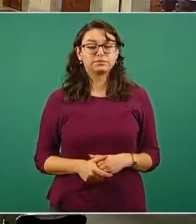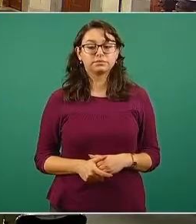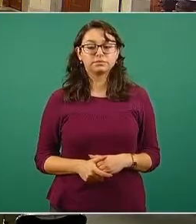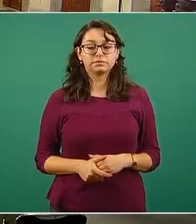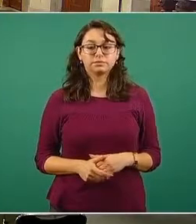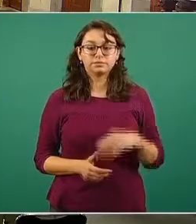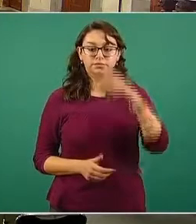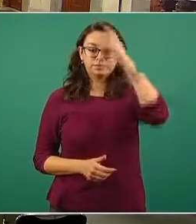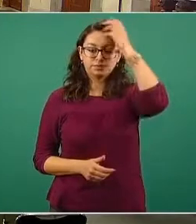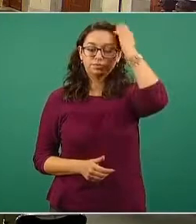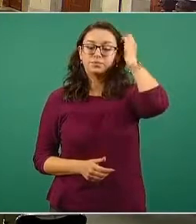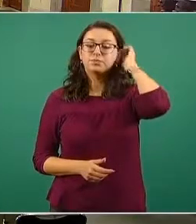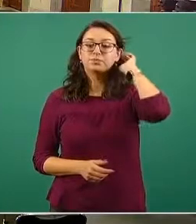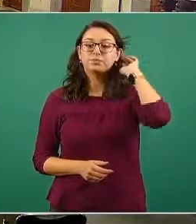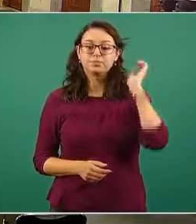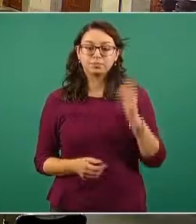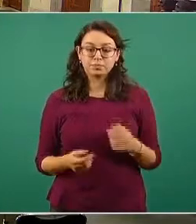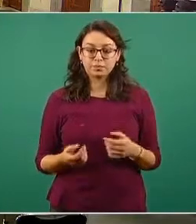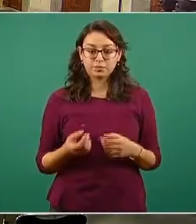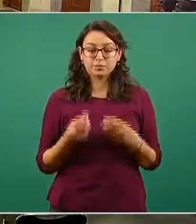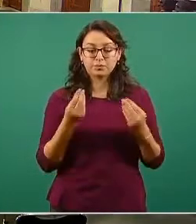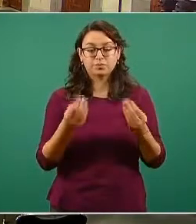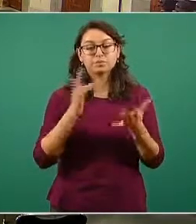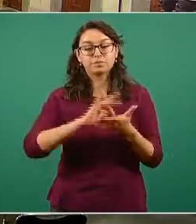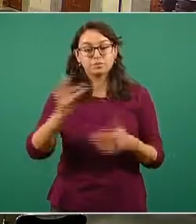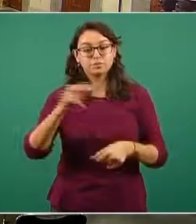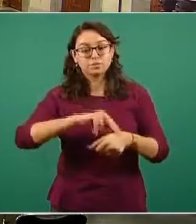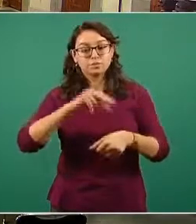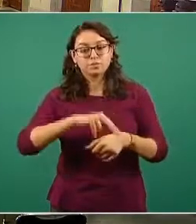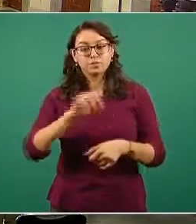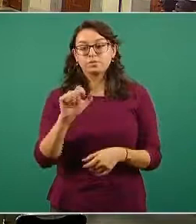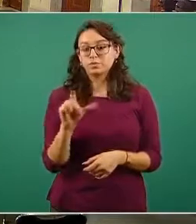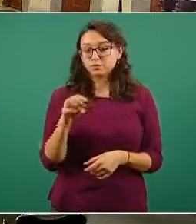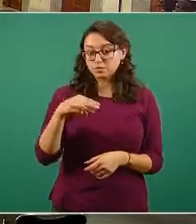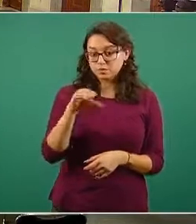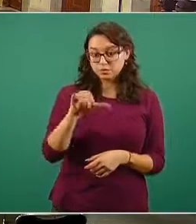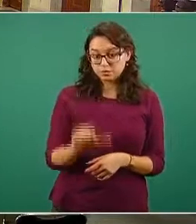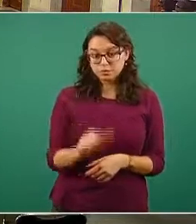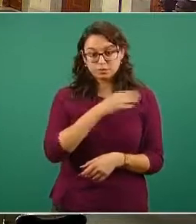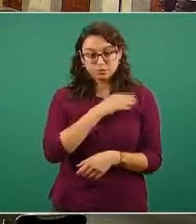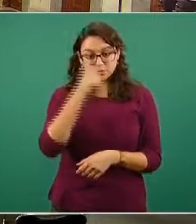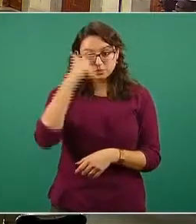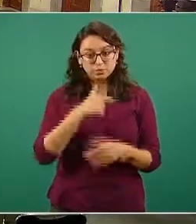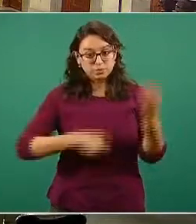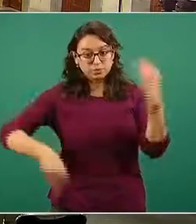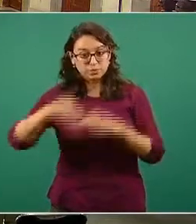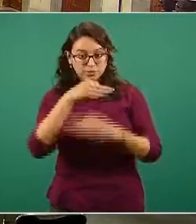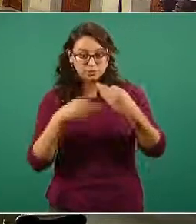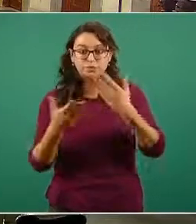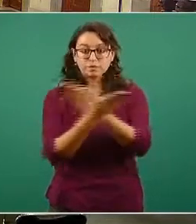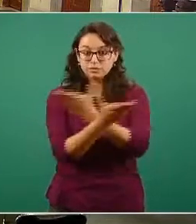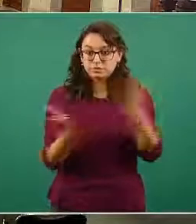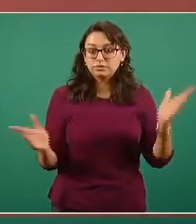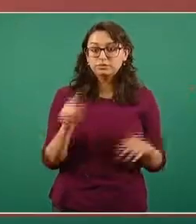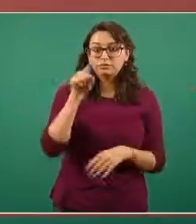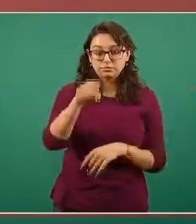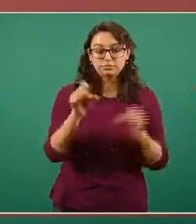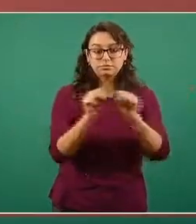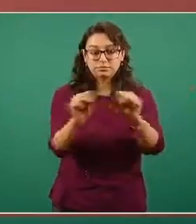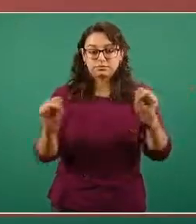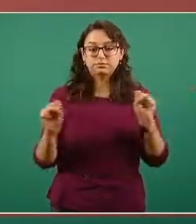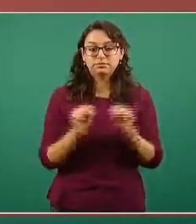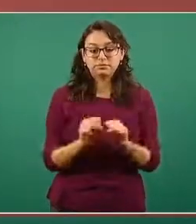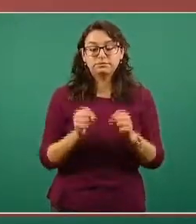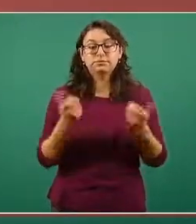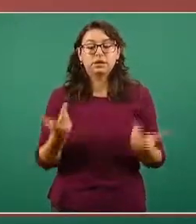Muchas gracias, doctora Lomía. Muy buenas noches tengan todas y todos ustedes ahí en la sala, en el Salón Tesorería del Palacio Nacional, y